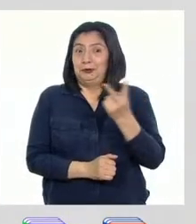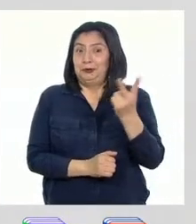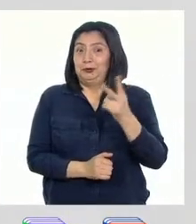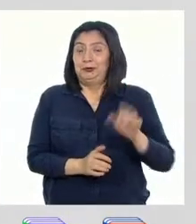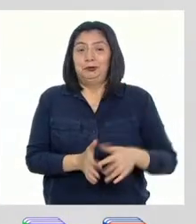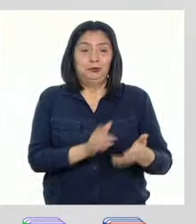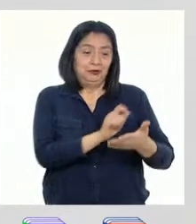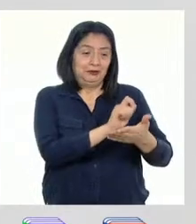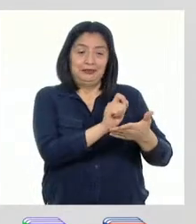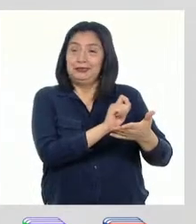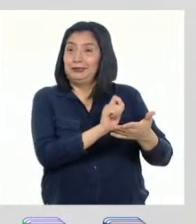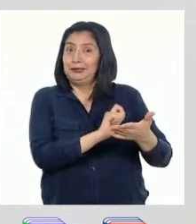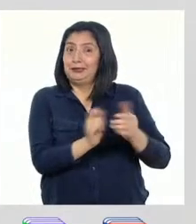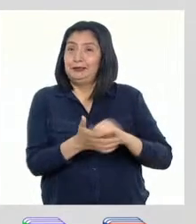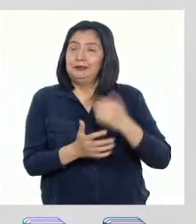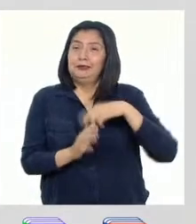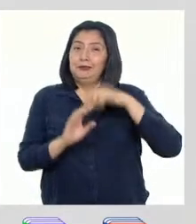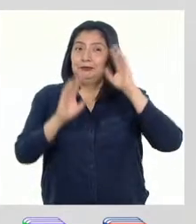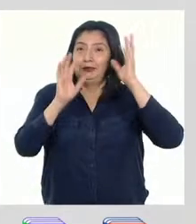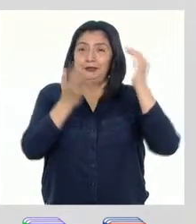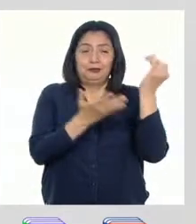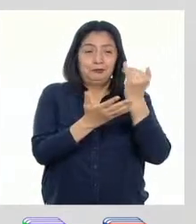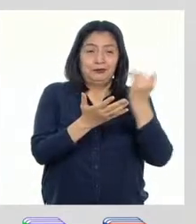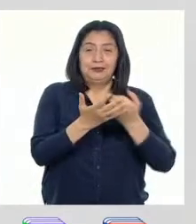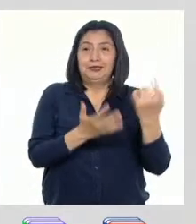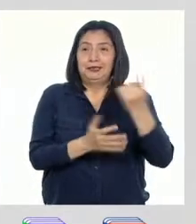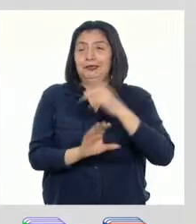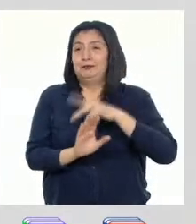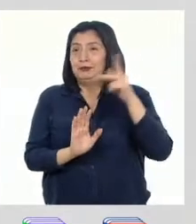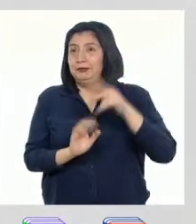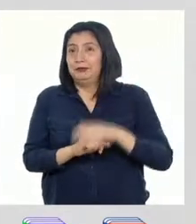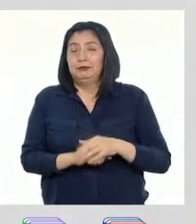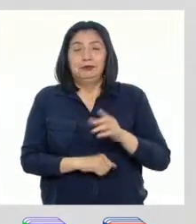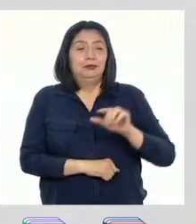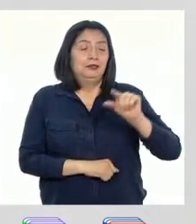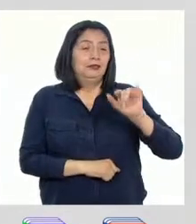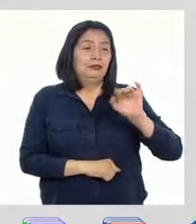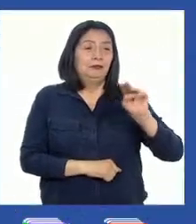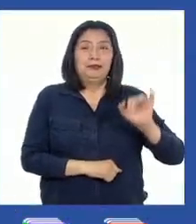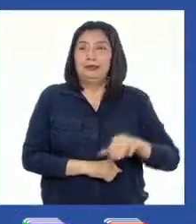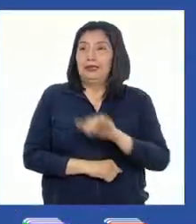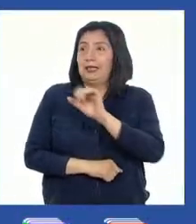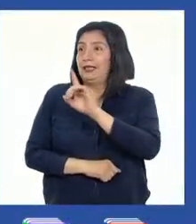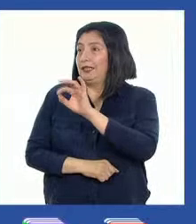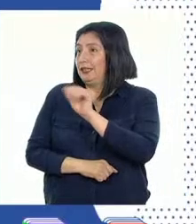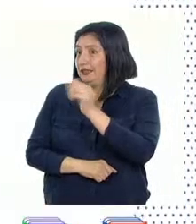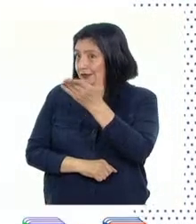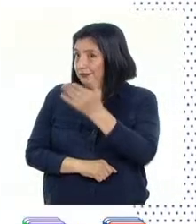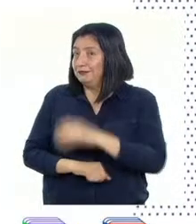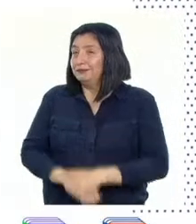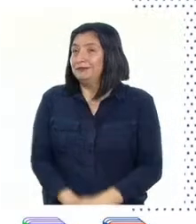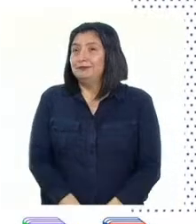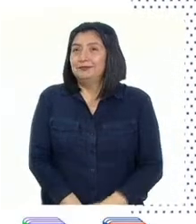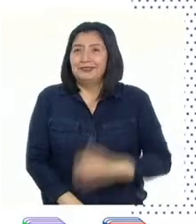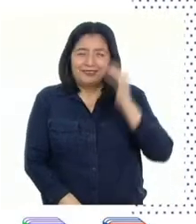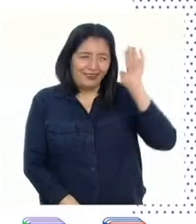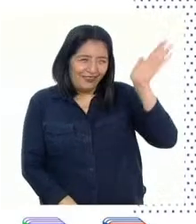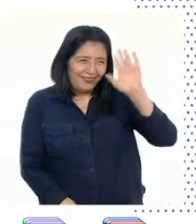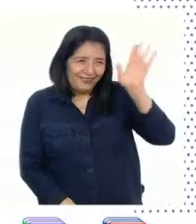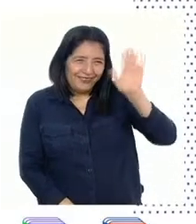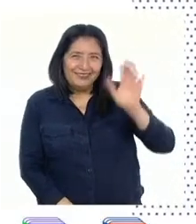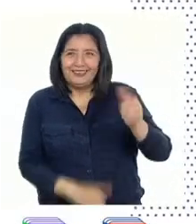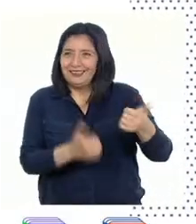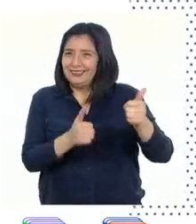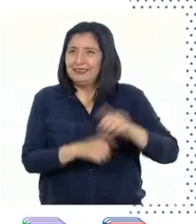grandes guionistas quienes han imaginado y dibujado cada programa. Jimena, Adriana, ¿están ahí? Hola Pati,